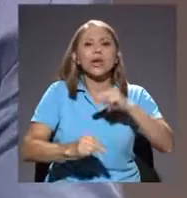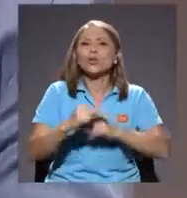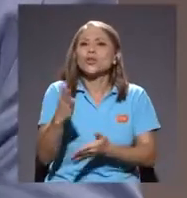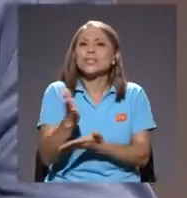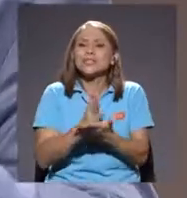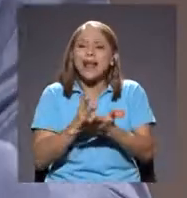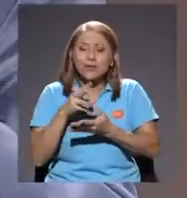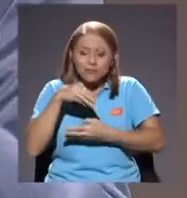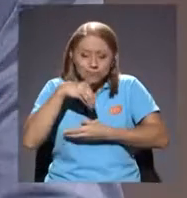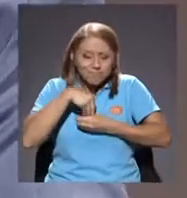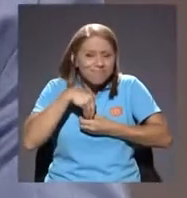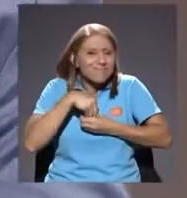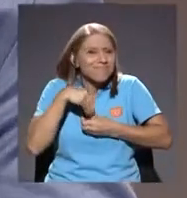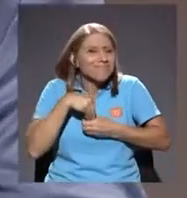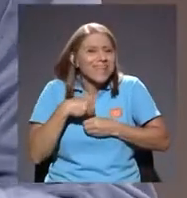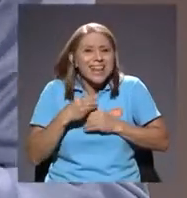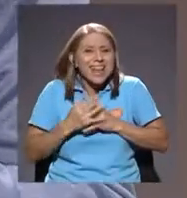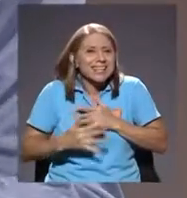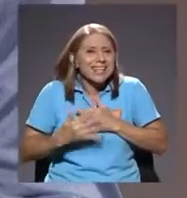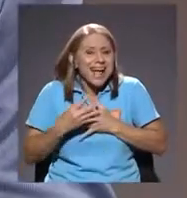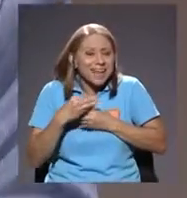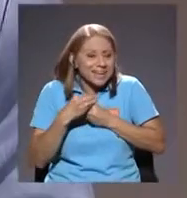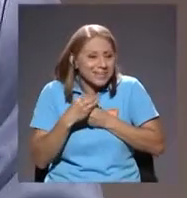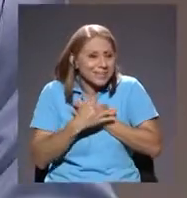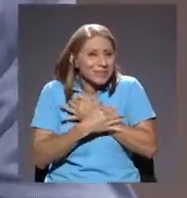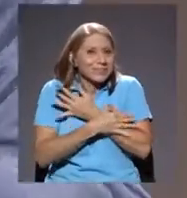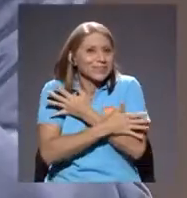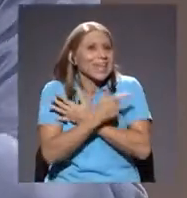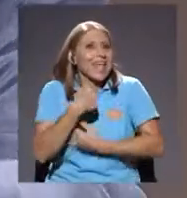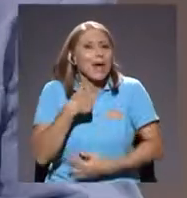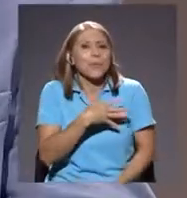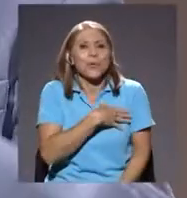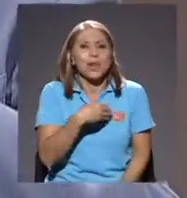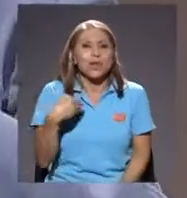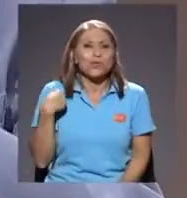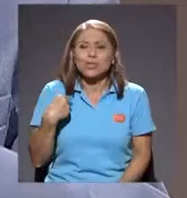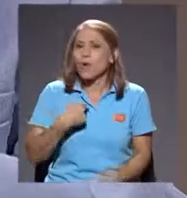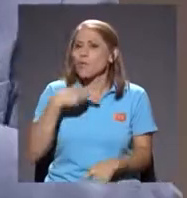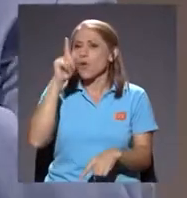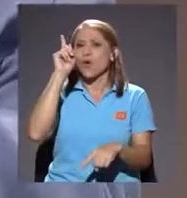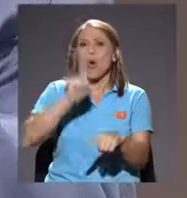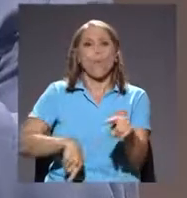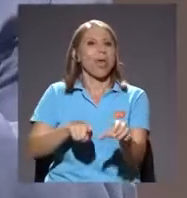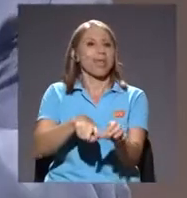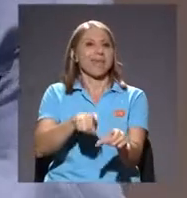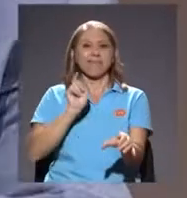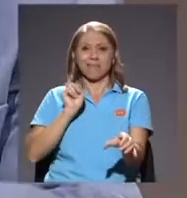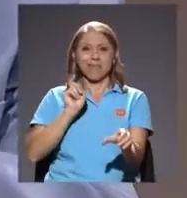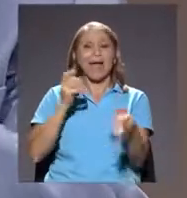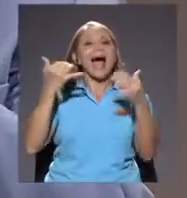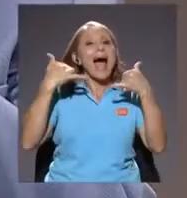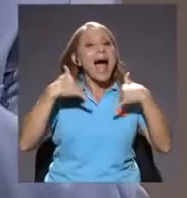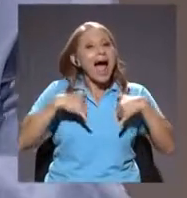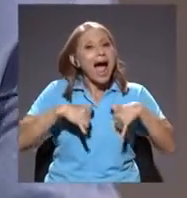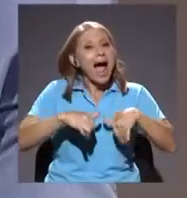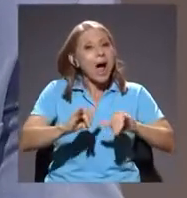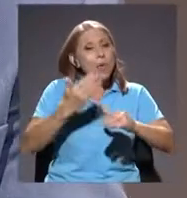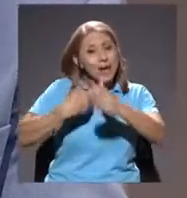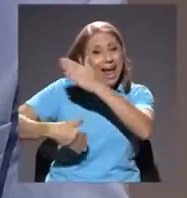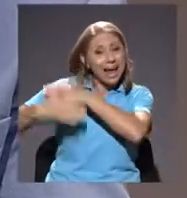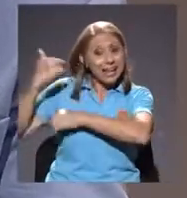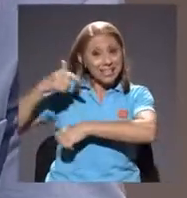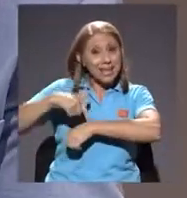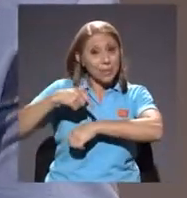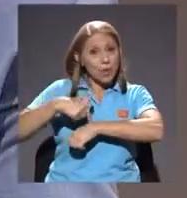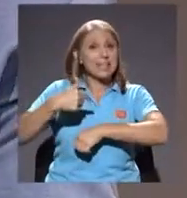sangre es algo que le gusta a uno desde no se puede uno desligar aún en esas épocas en que tomé mis vacaciones